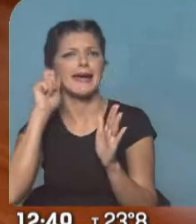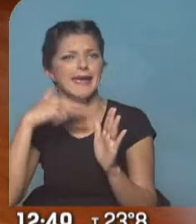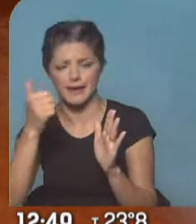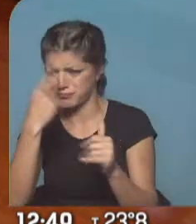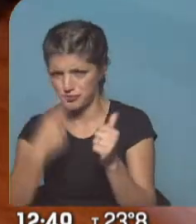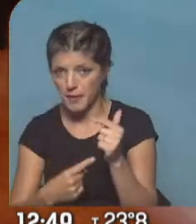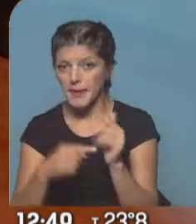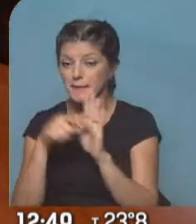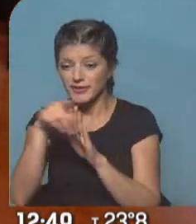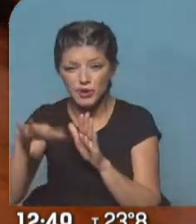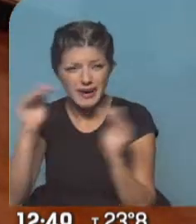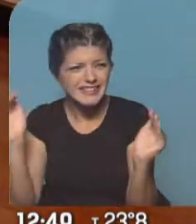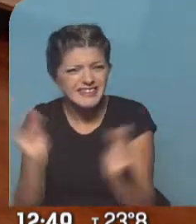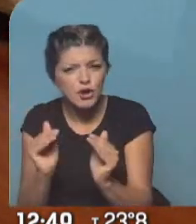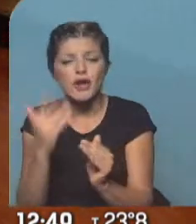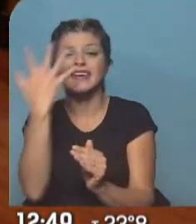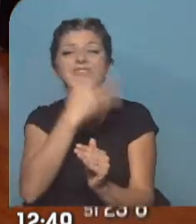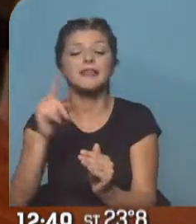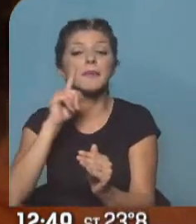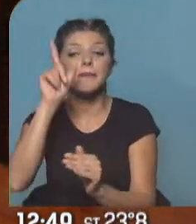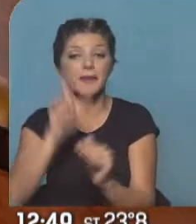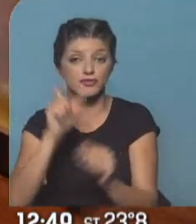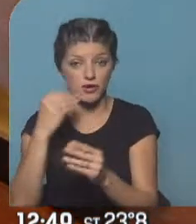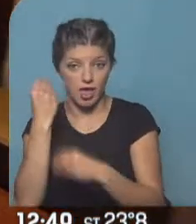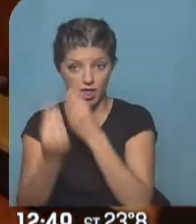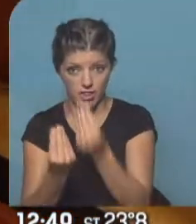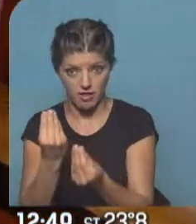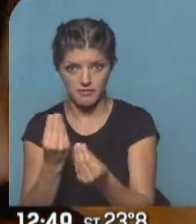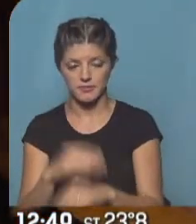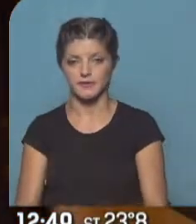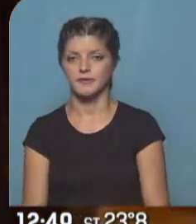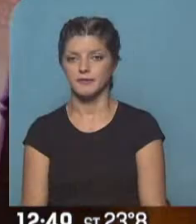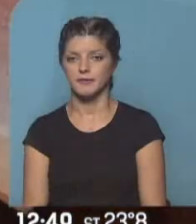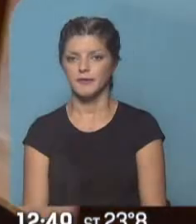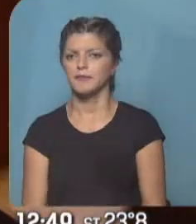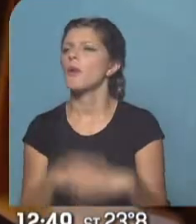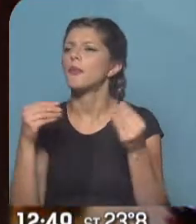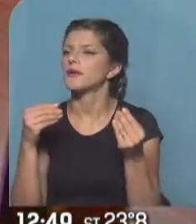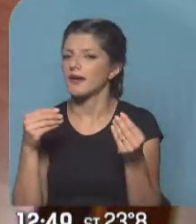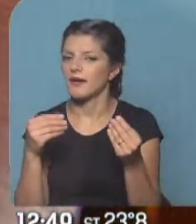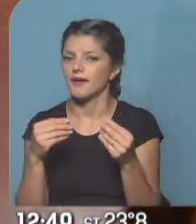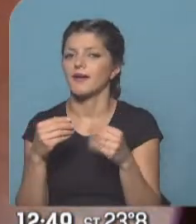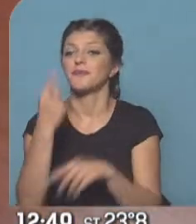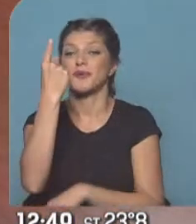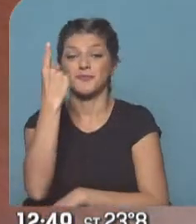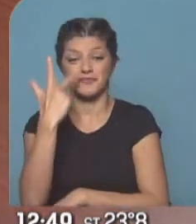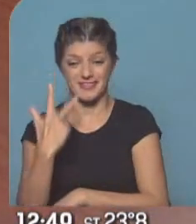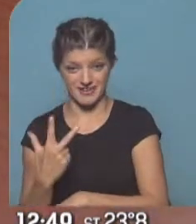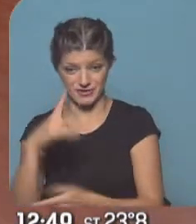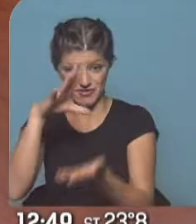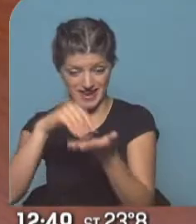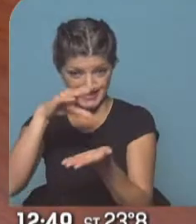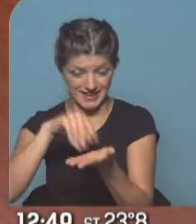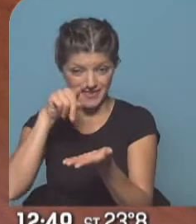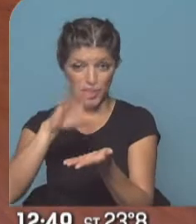una ciudad chiquita, 500.000 habitantes. ¿Por qué? Y porque hay un tercio del territorio colombiano donde